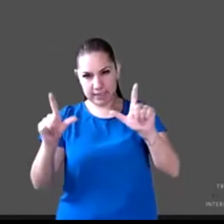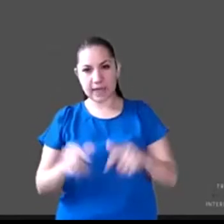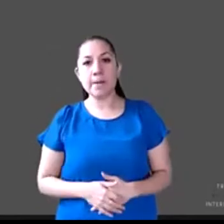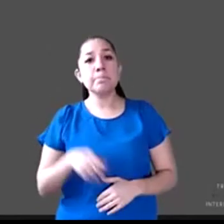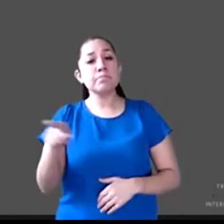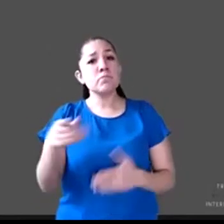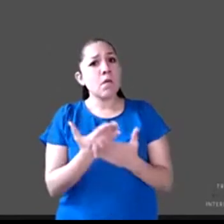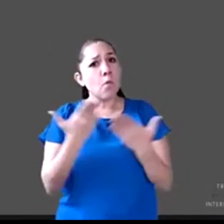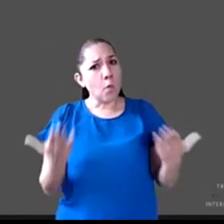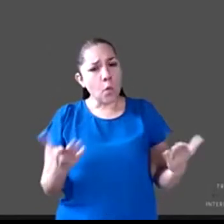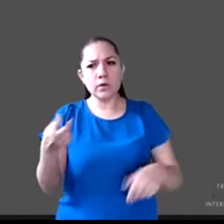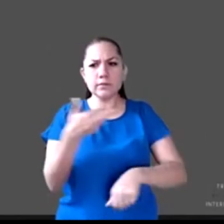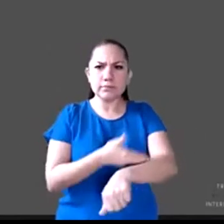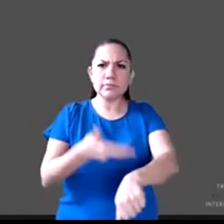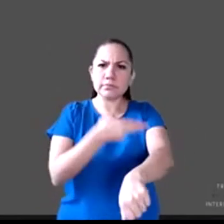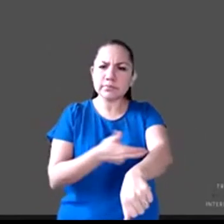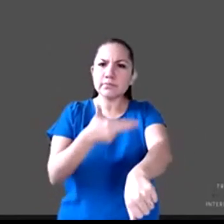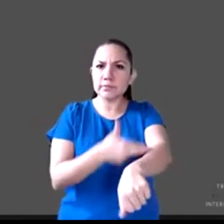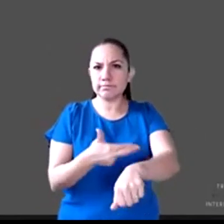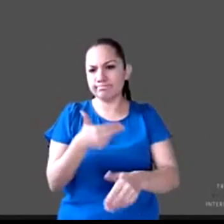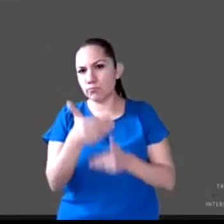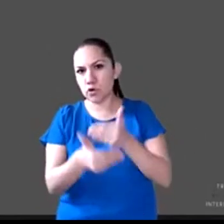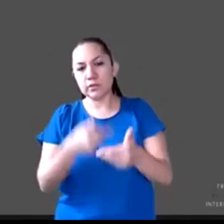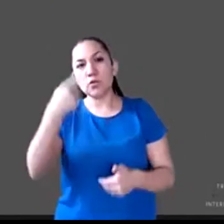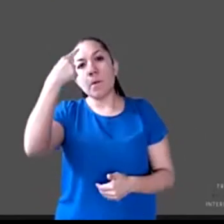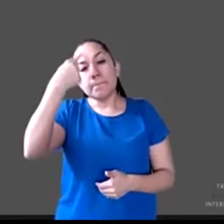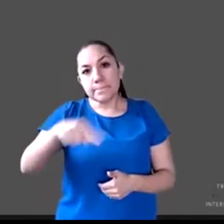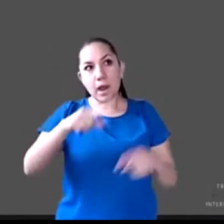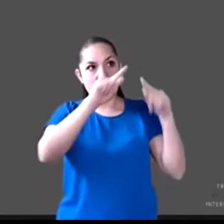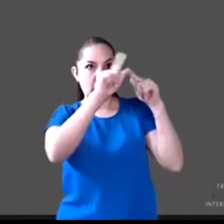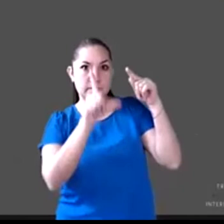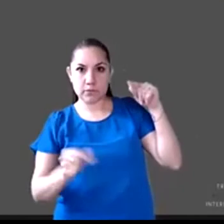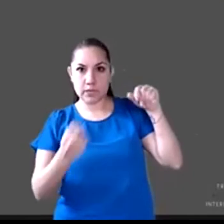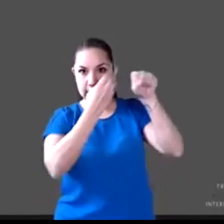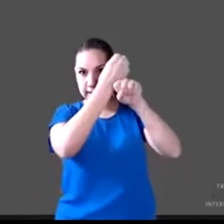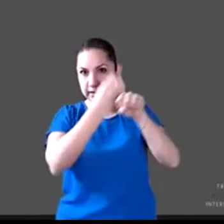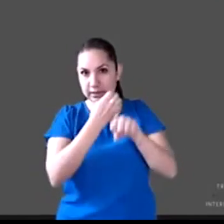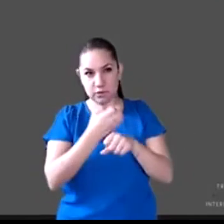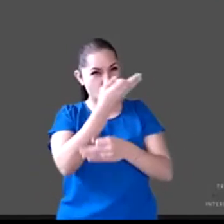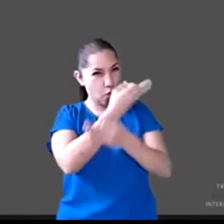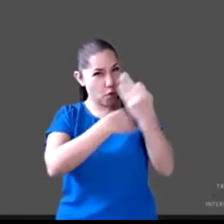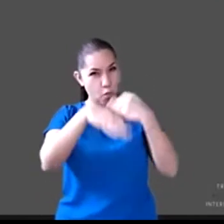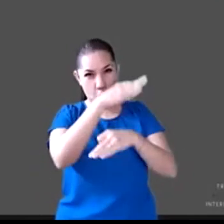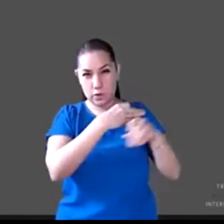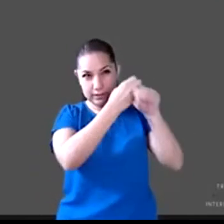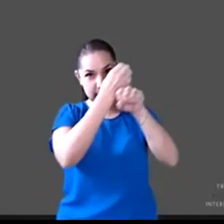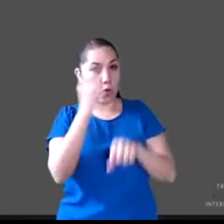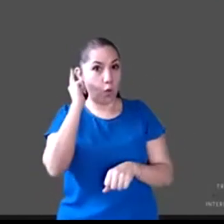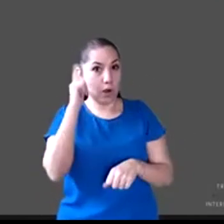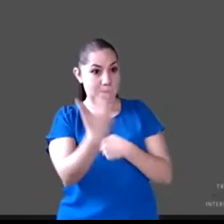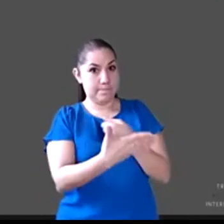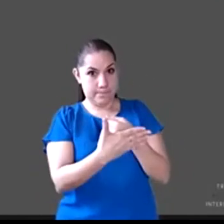que, yo espero, en todas las entidades federativas del país, ahora ya en 15, podamos tener próximamente una